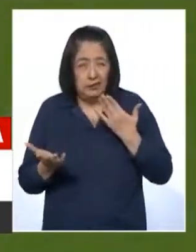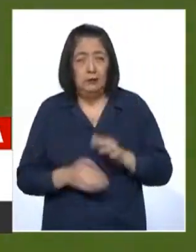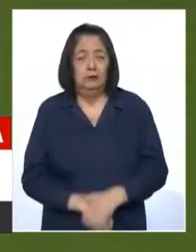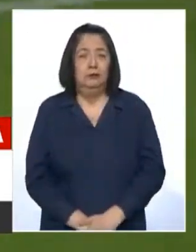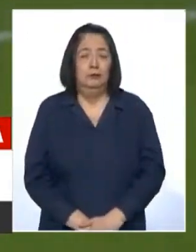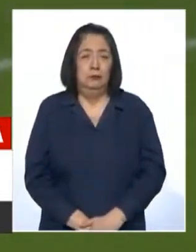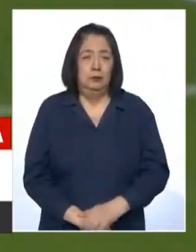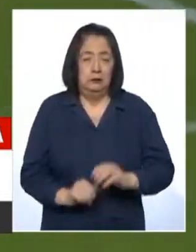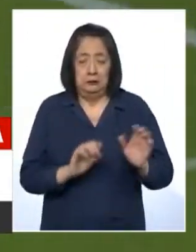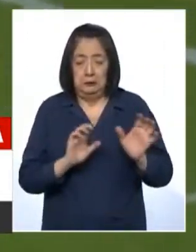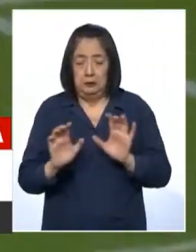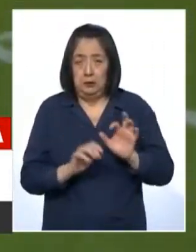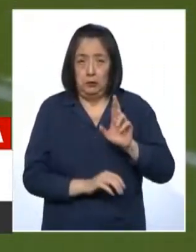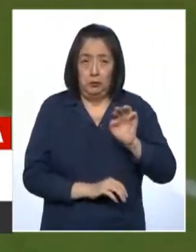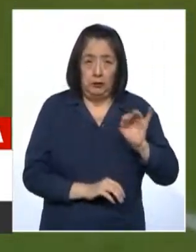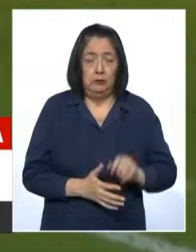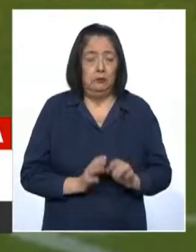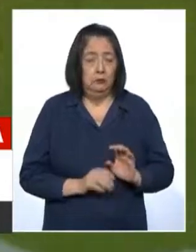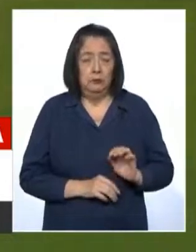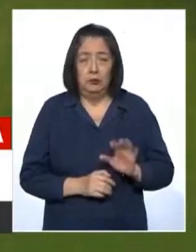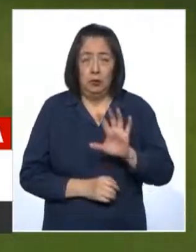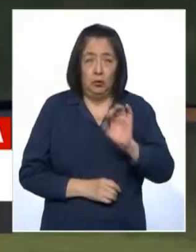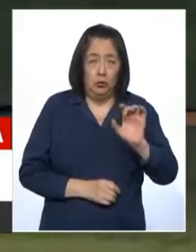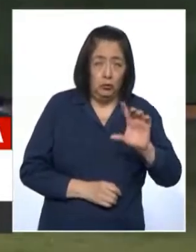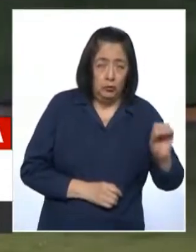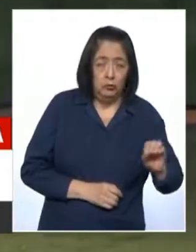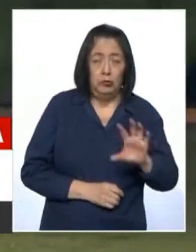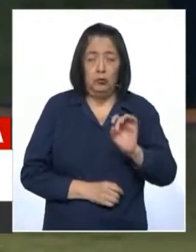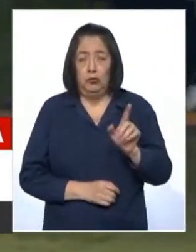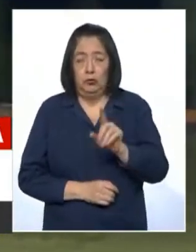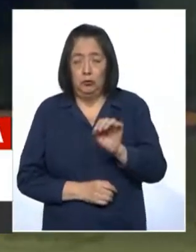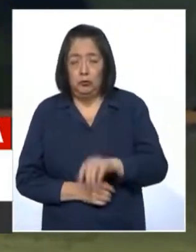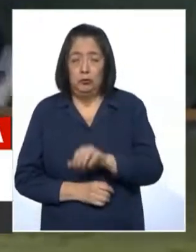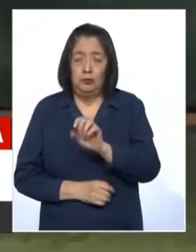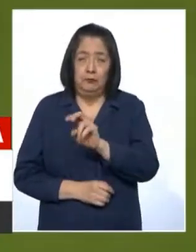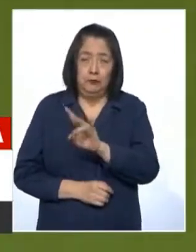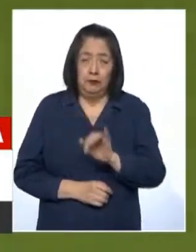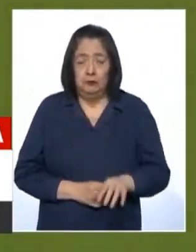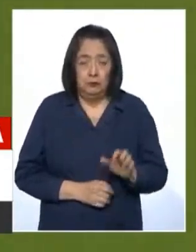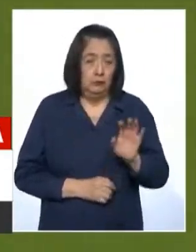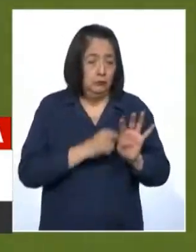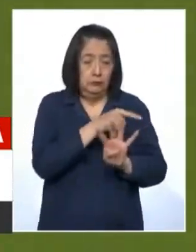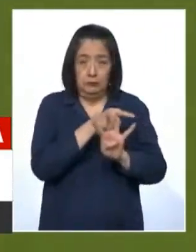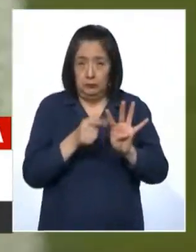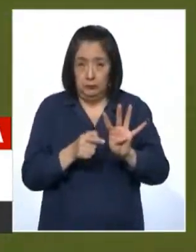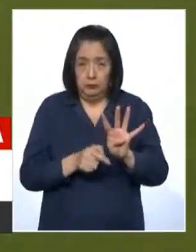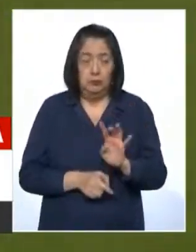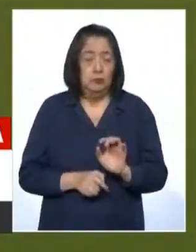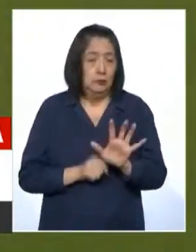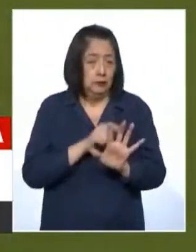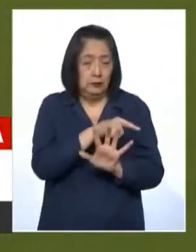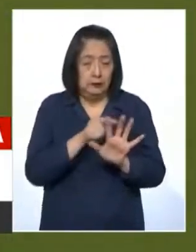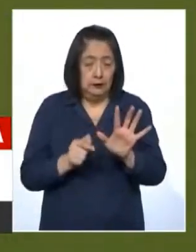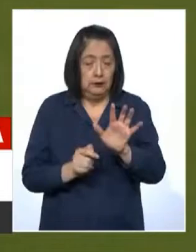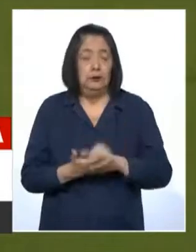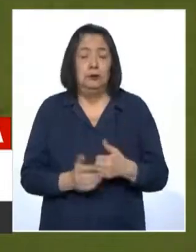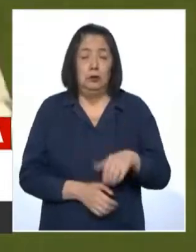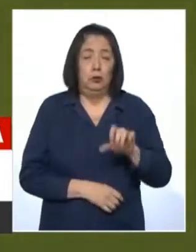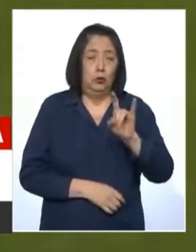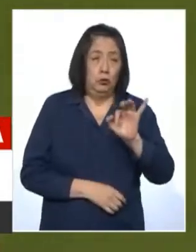siguiente manera: Romero en el arco, Polo, Corso, Rivero, Di Benedetto y Bolívar conformarán la línea de 5.